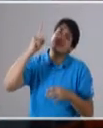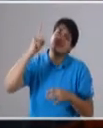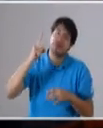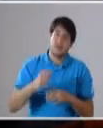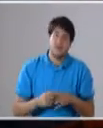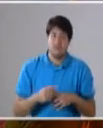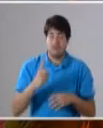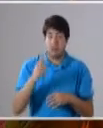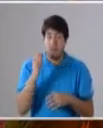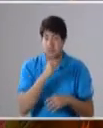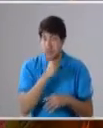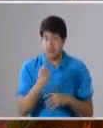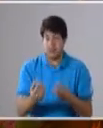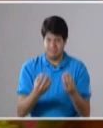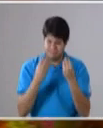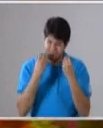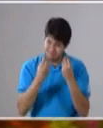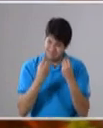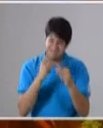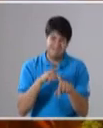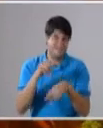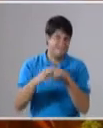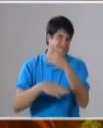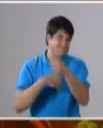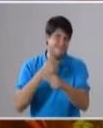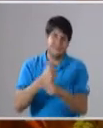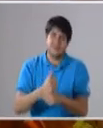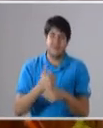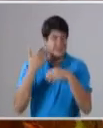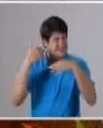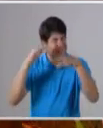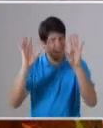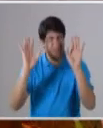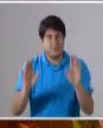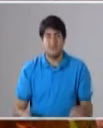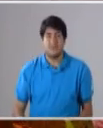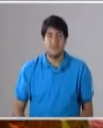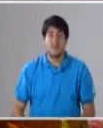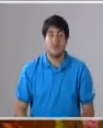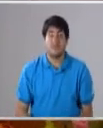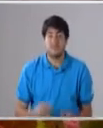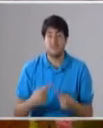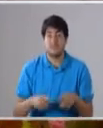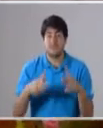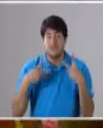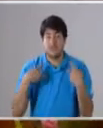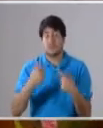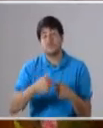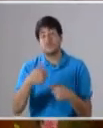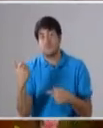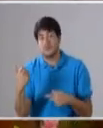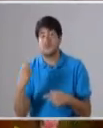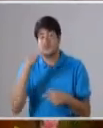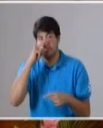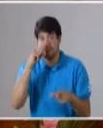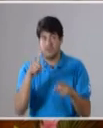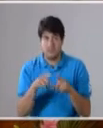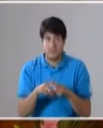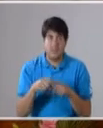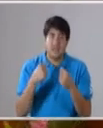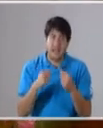manos. Ya como que más vale lo viejo conocido que lo nuevo por conocer. Pero hay otros himnos que también lo hacen que